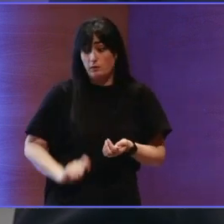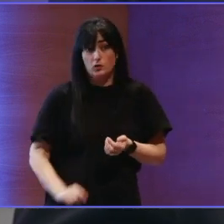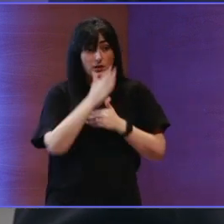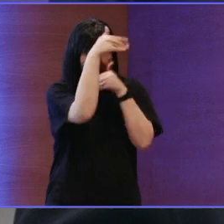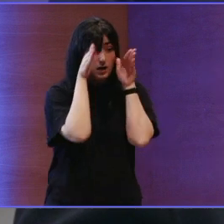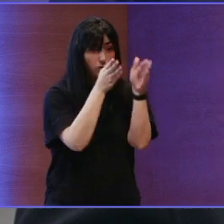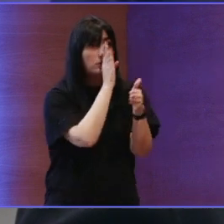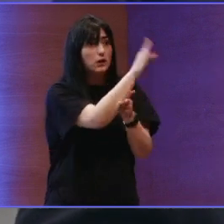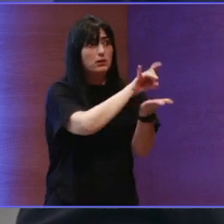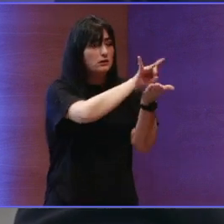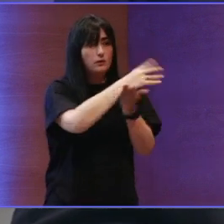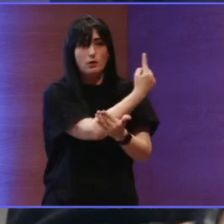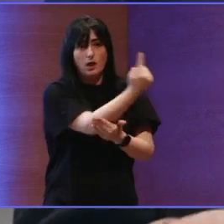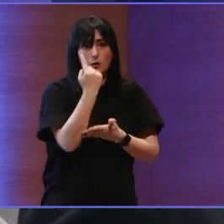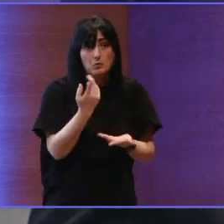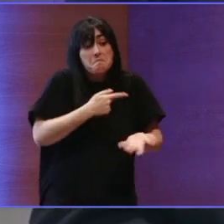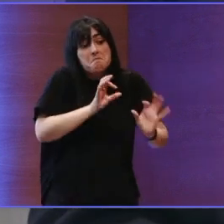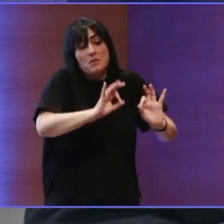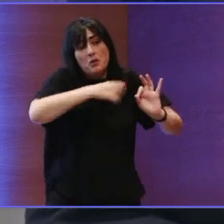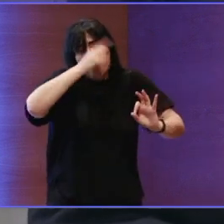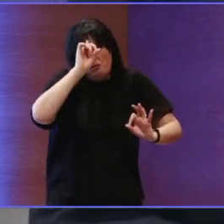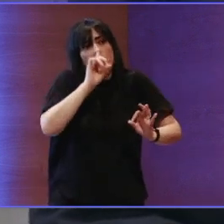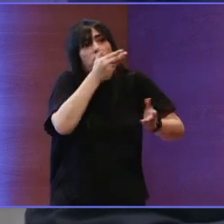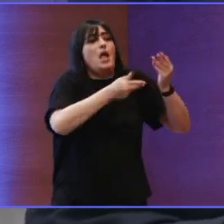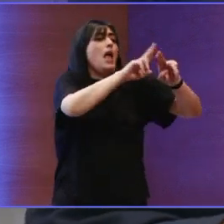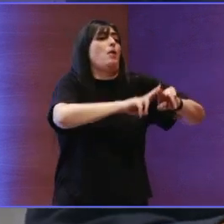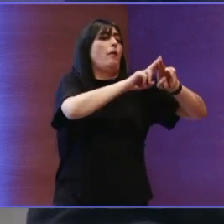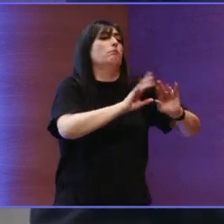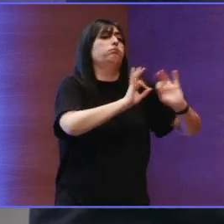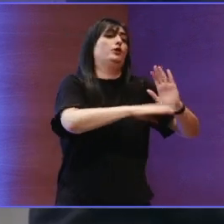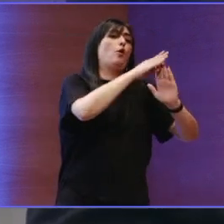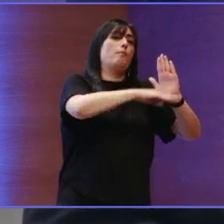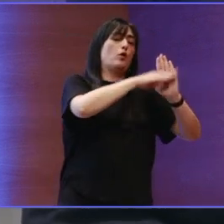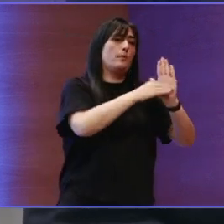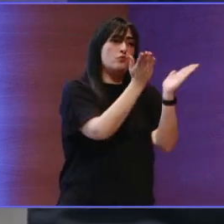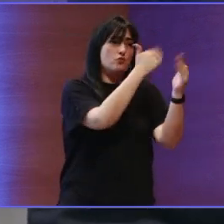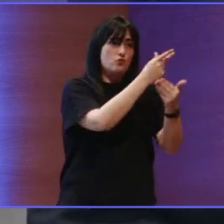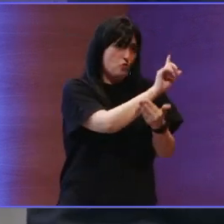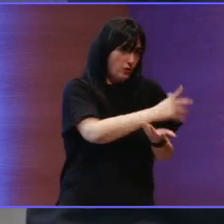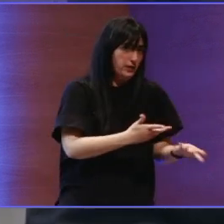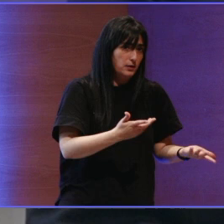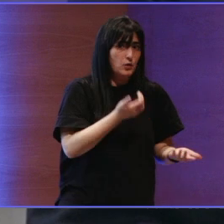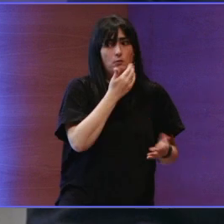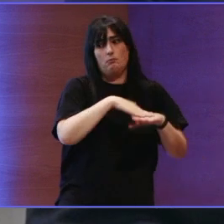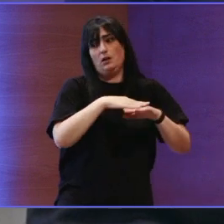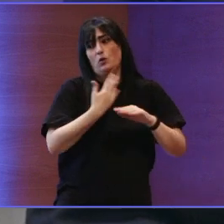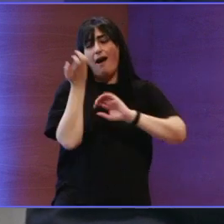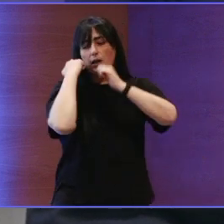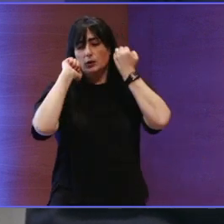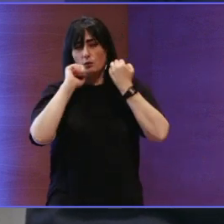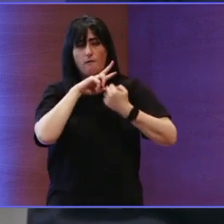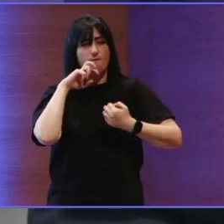servicio eso no sé si es una evaluación eso no es una evaluación de un programa pero saber qué valores qué actitudes